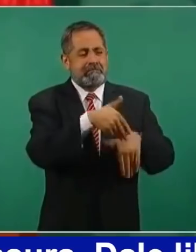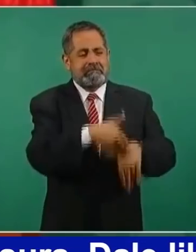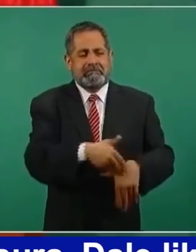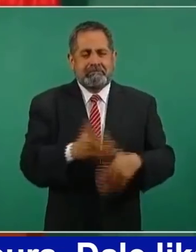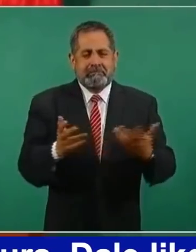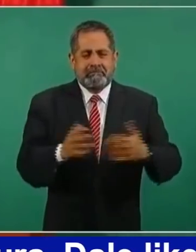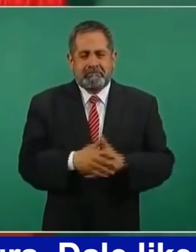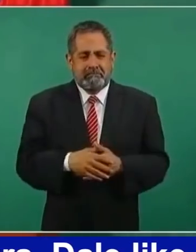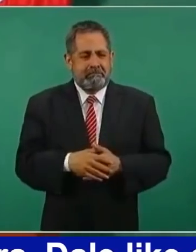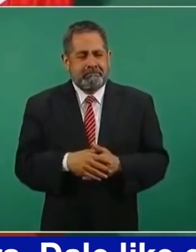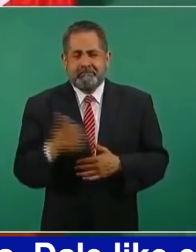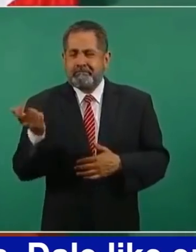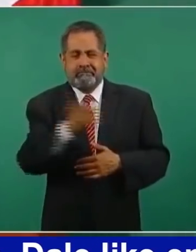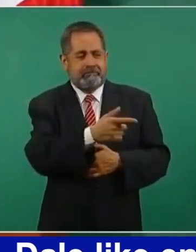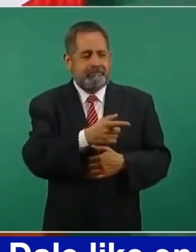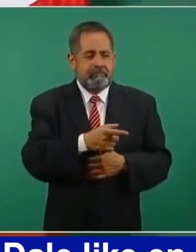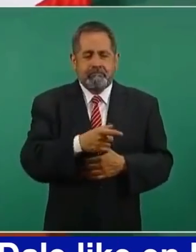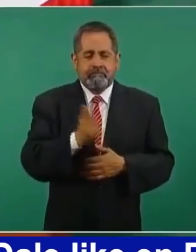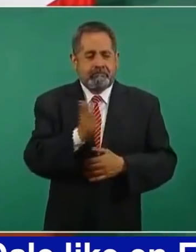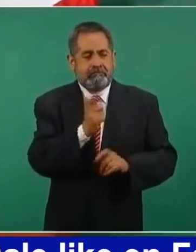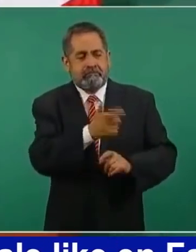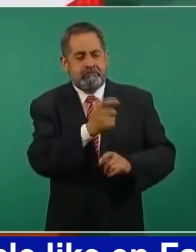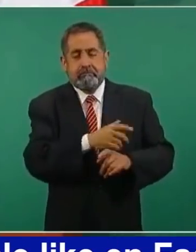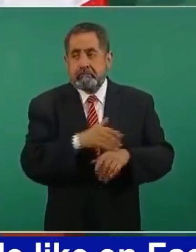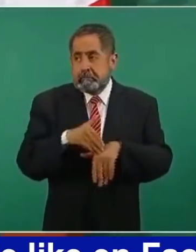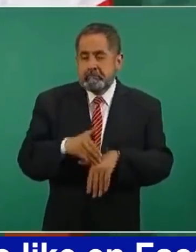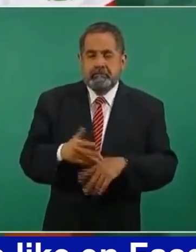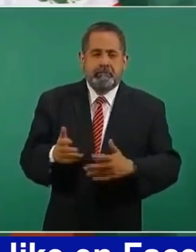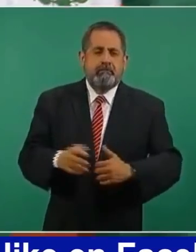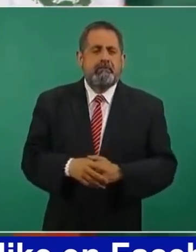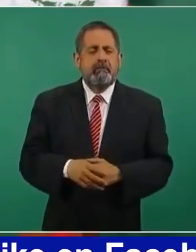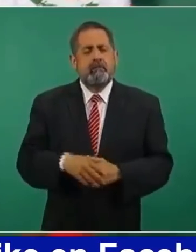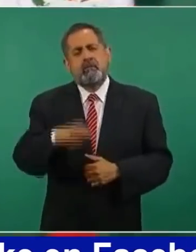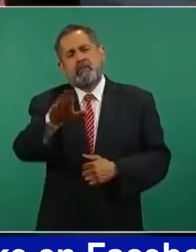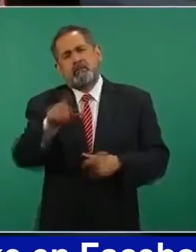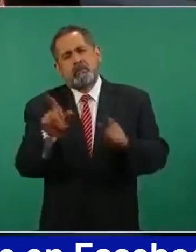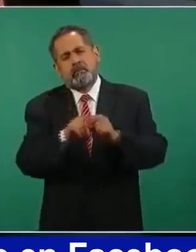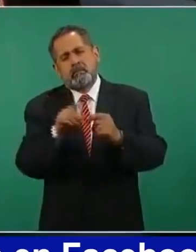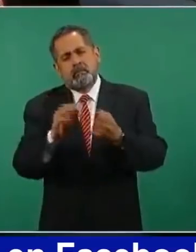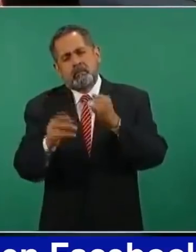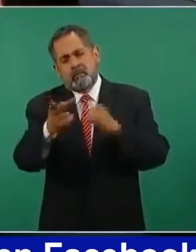o alquilada. Señor presidente, nada más una cosa. Entonces, ¿considera usted que el